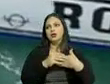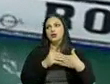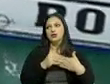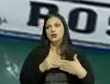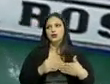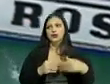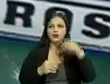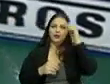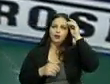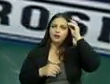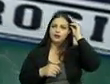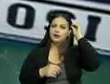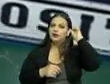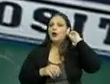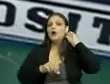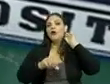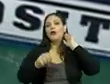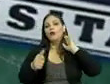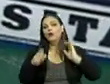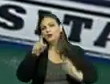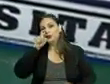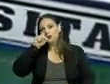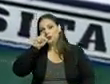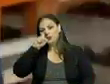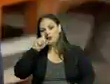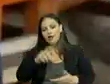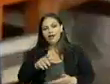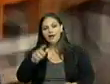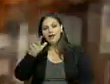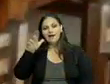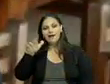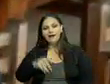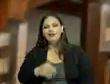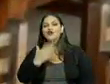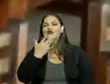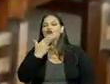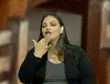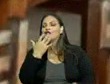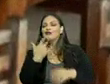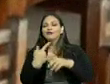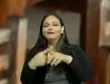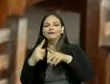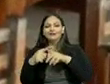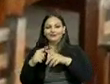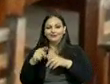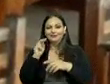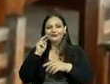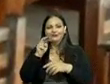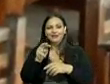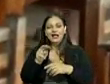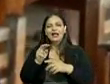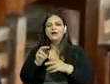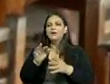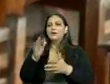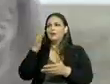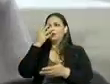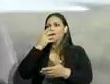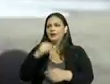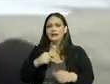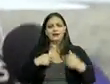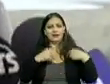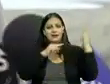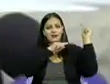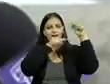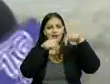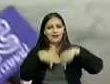liberar 14 individuos. Aquí me gusta mucho. Aquí tenemos 5 días. Claro que